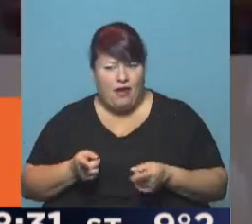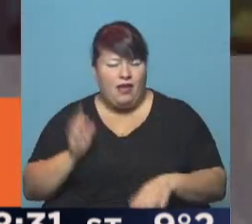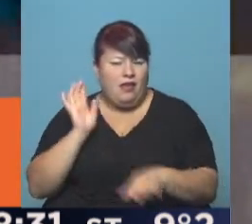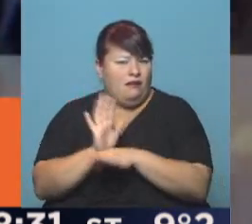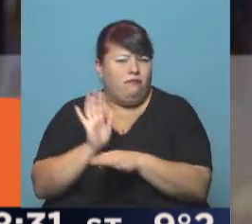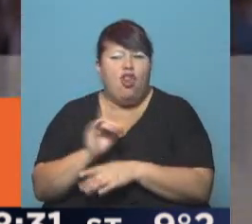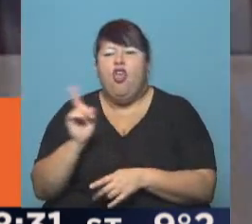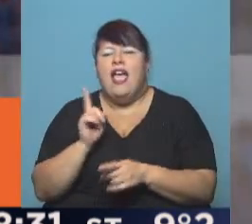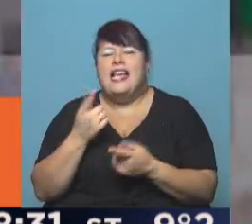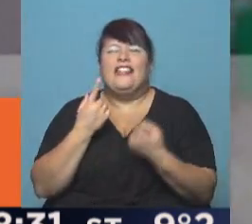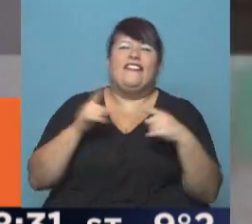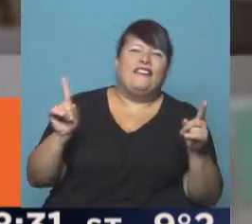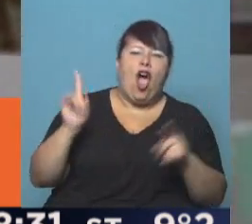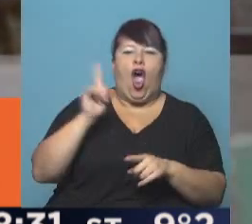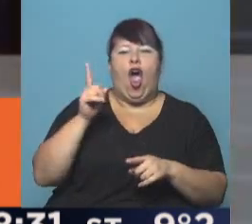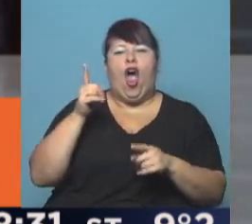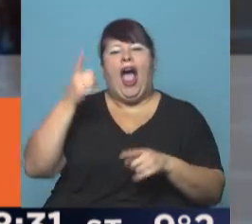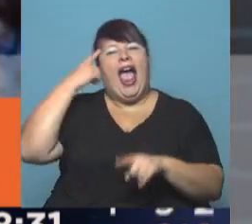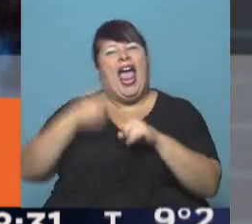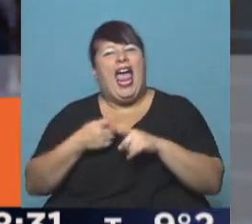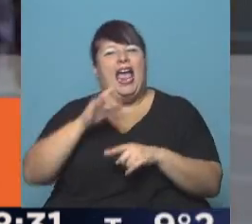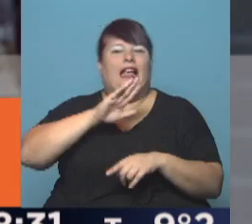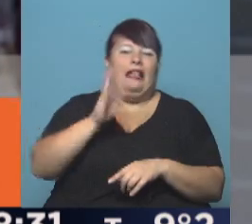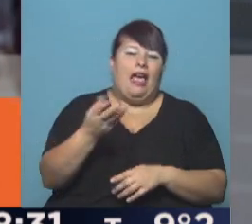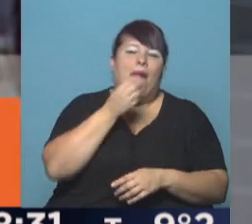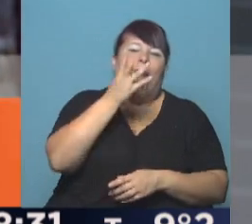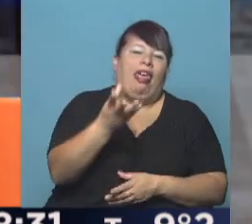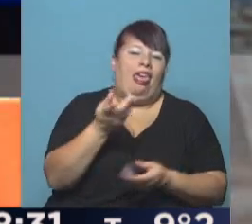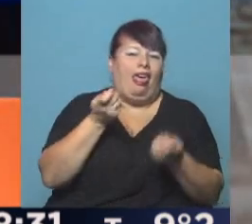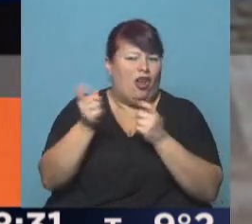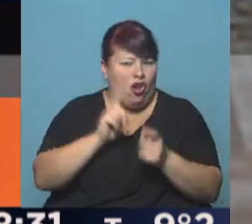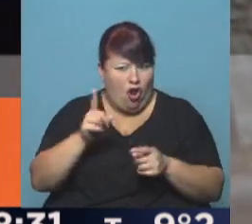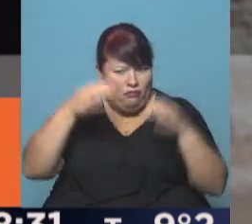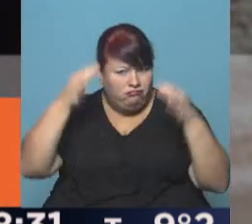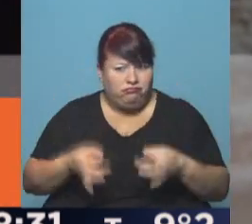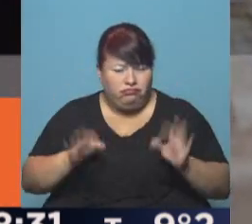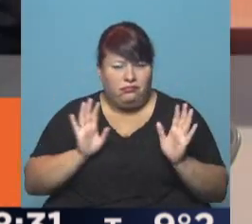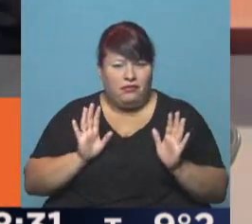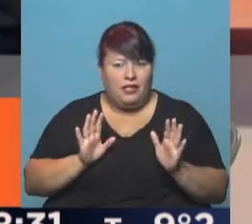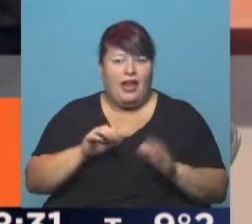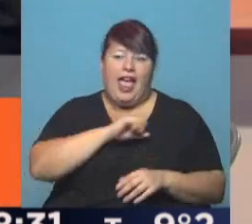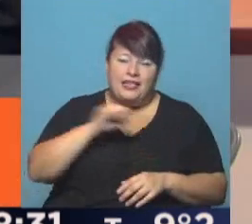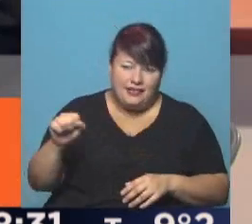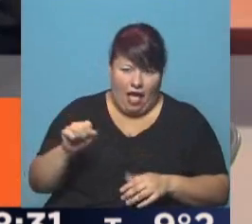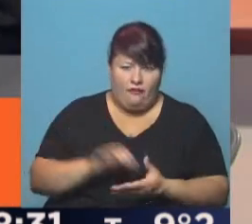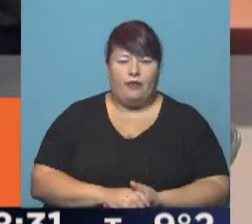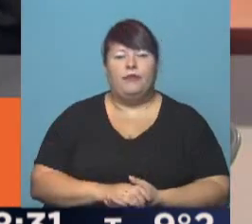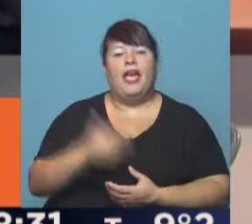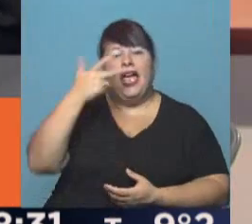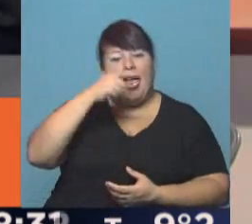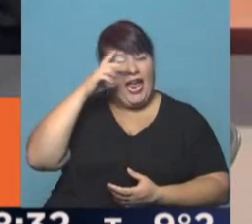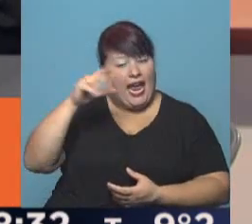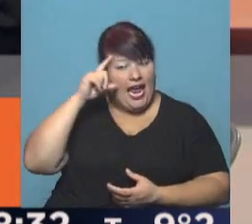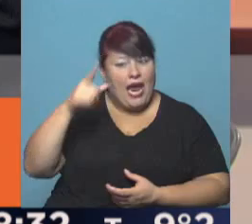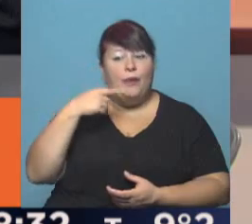decir, no es una novedad, no es un funcionario infiel que se le escapó a alguna administración, era una lógica de defraudación. Eve de Bonafini